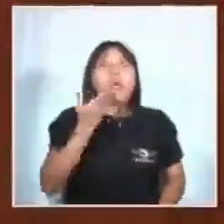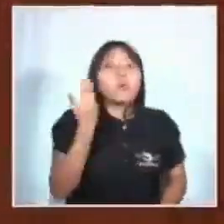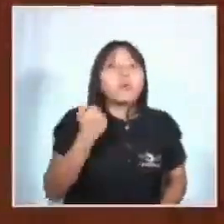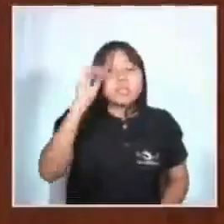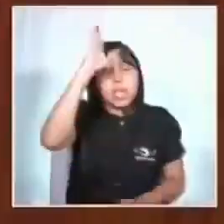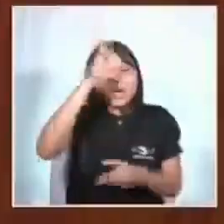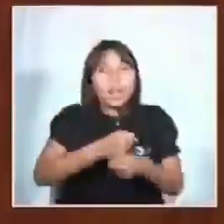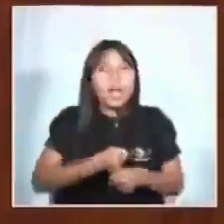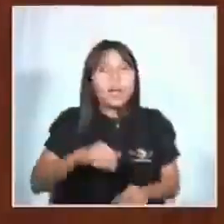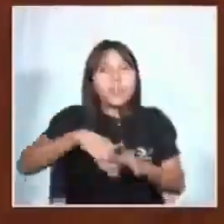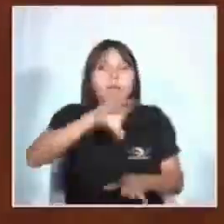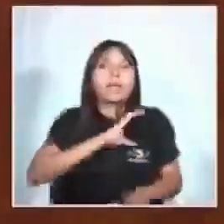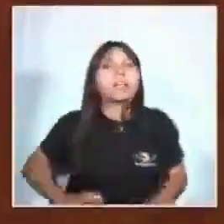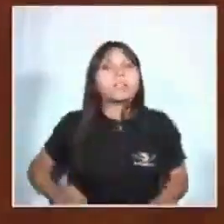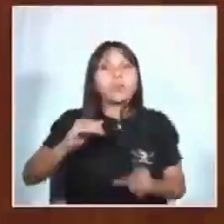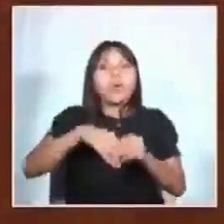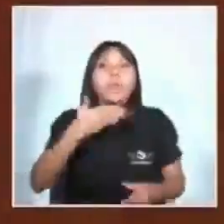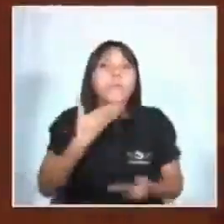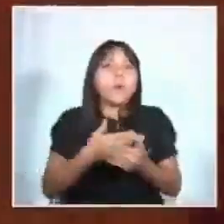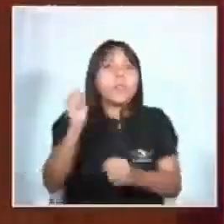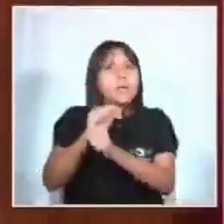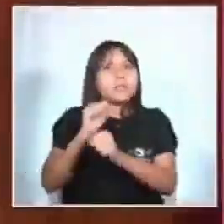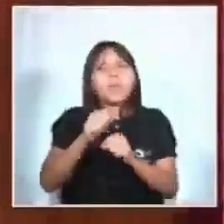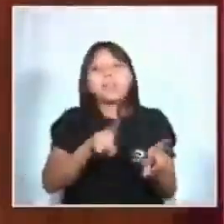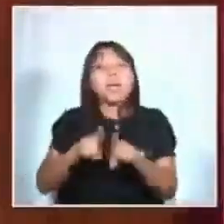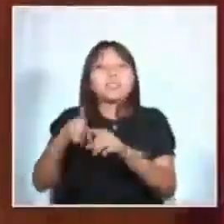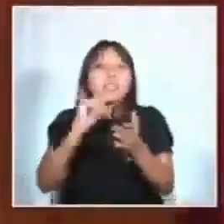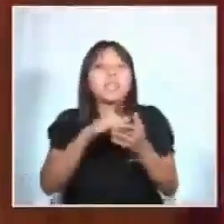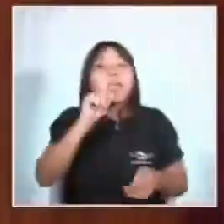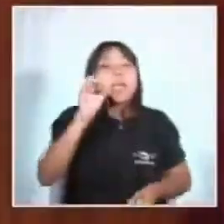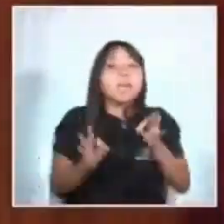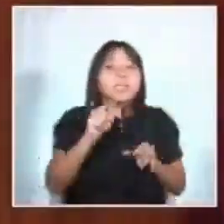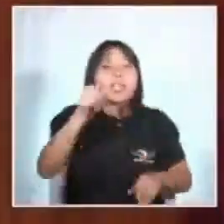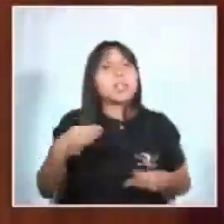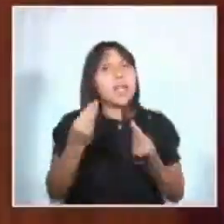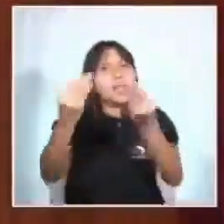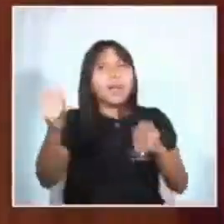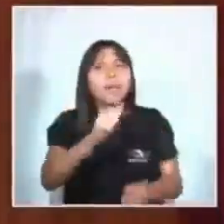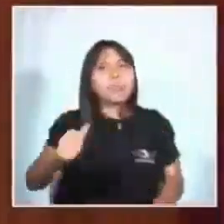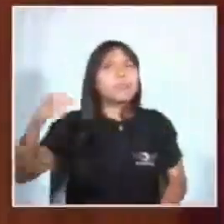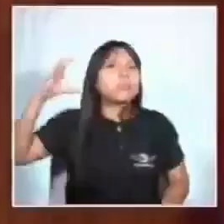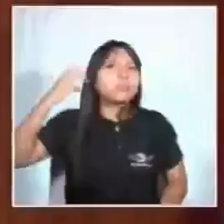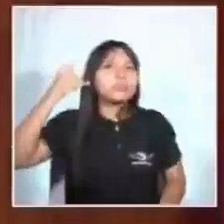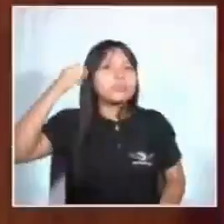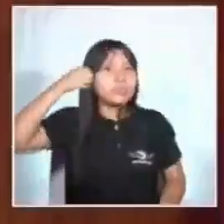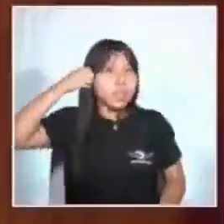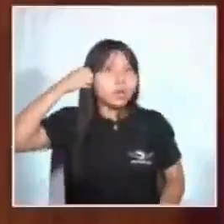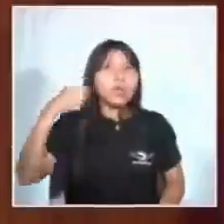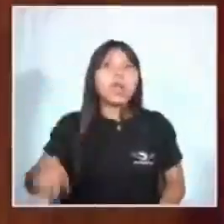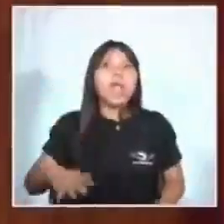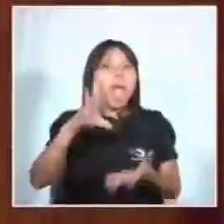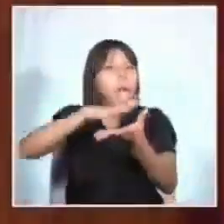obras, las cuales Él preparó desde antemano. Así que si te dan un celular, aprende cómo usarlo.